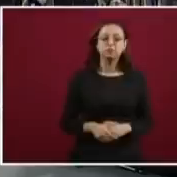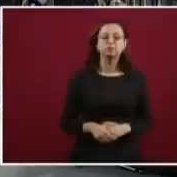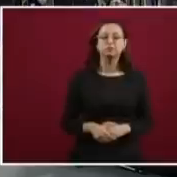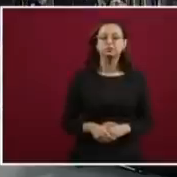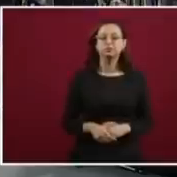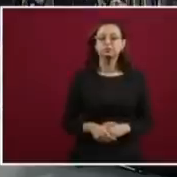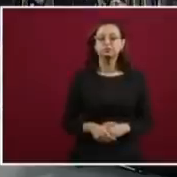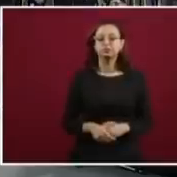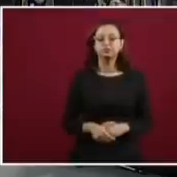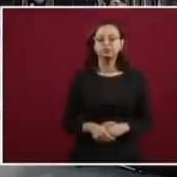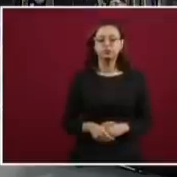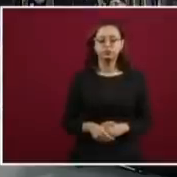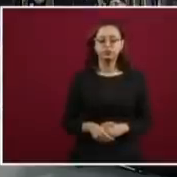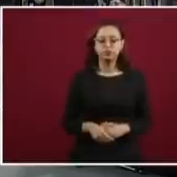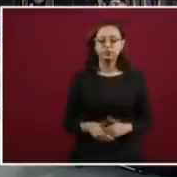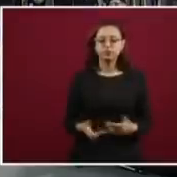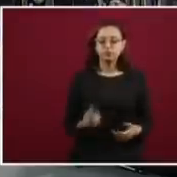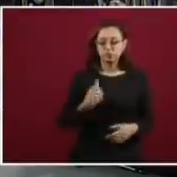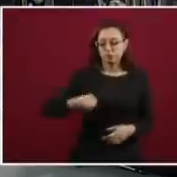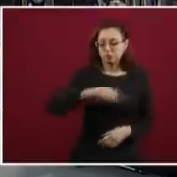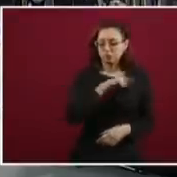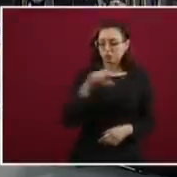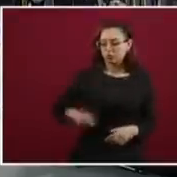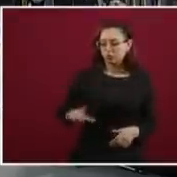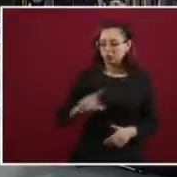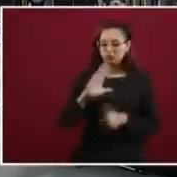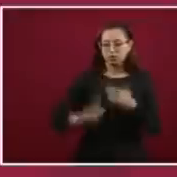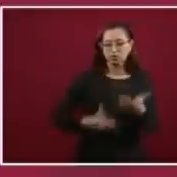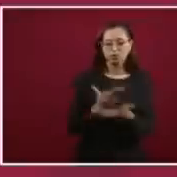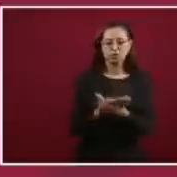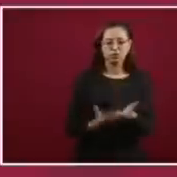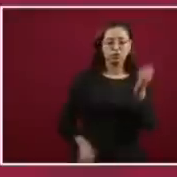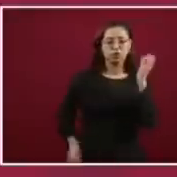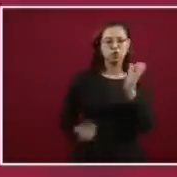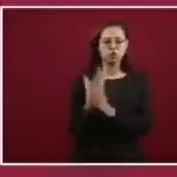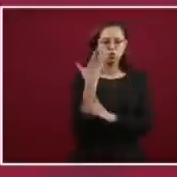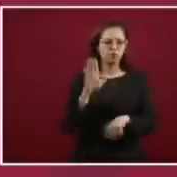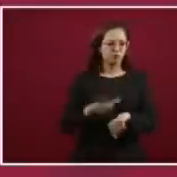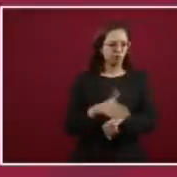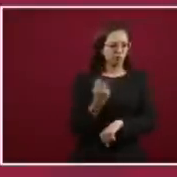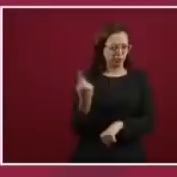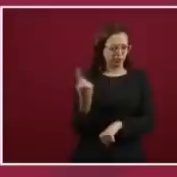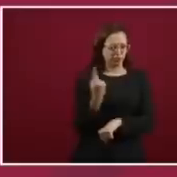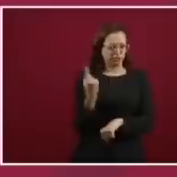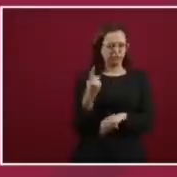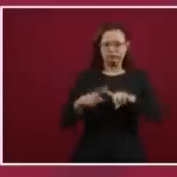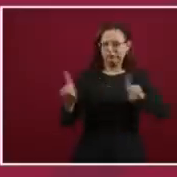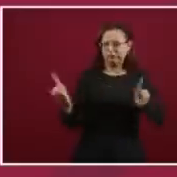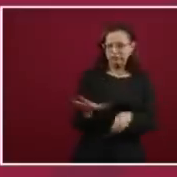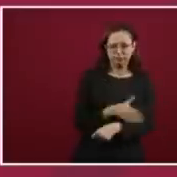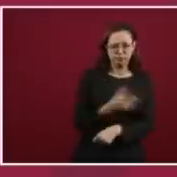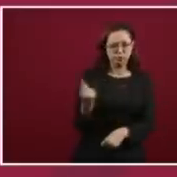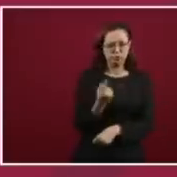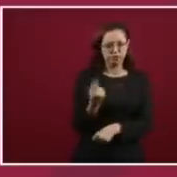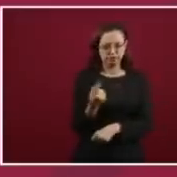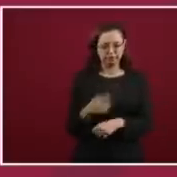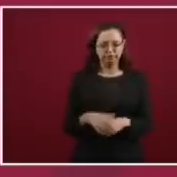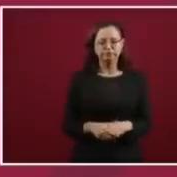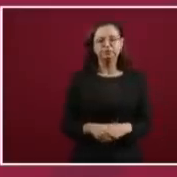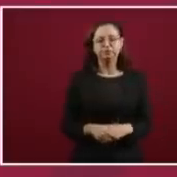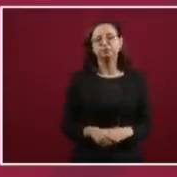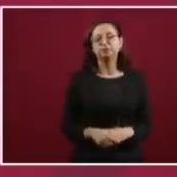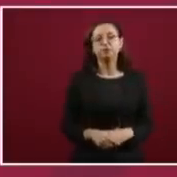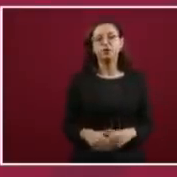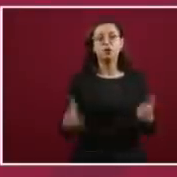porque es nuevo lo nuestro porque es algo distinto en la izquierda